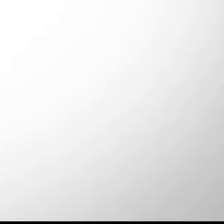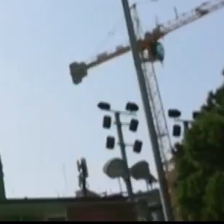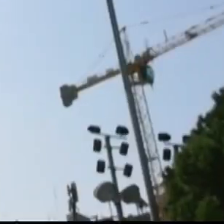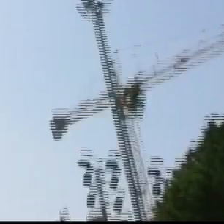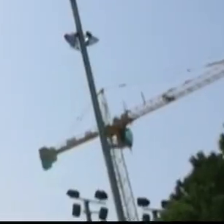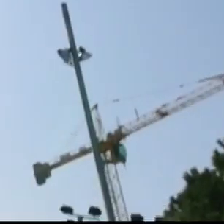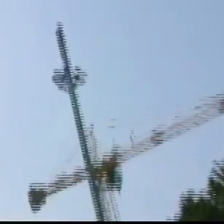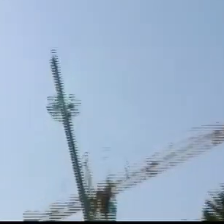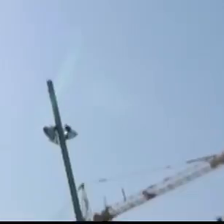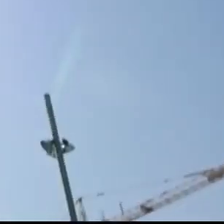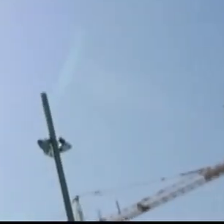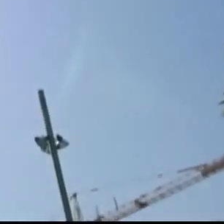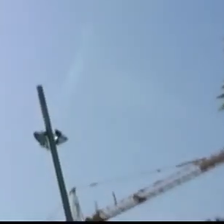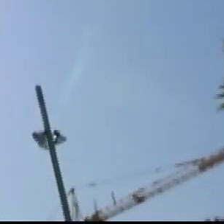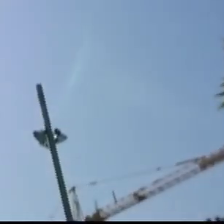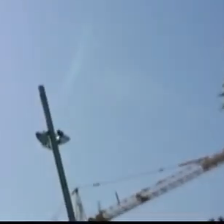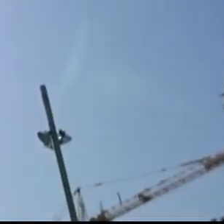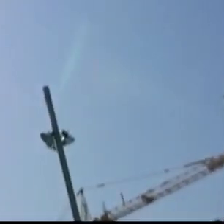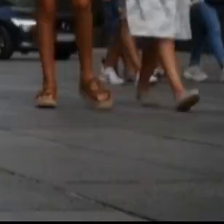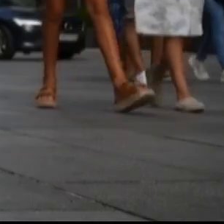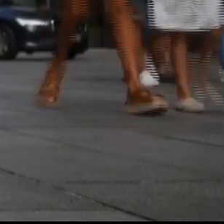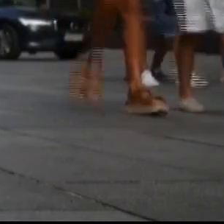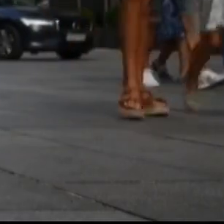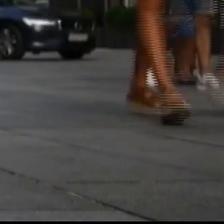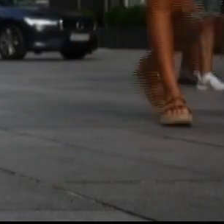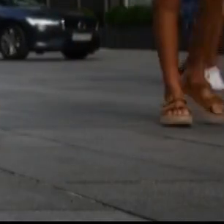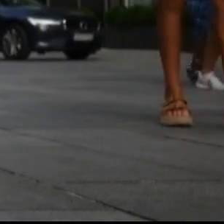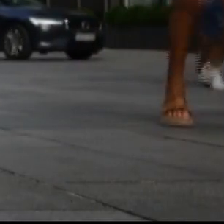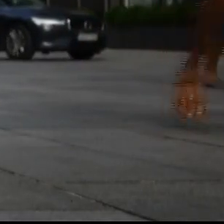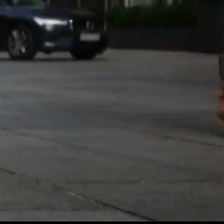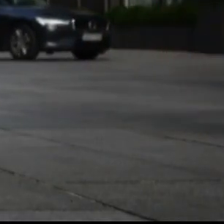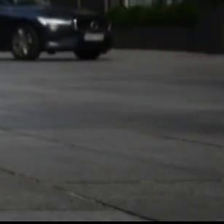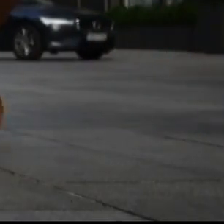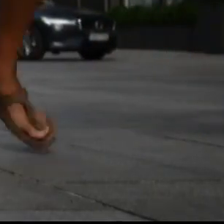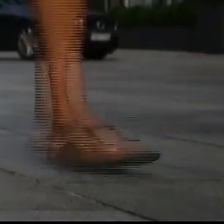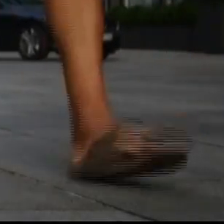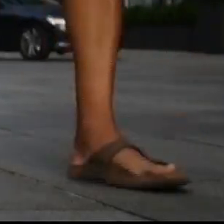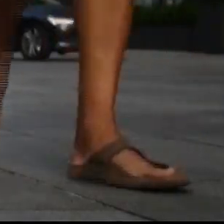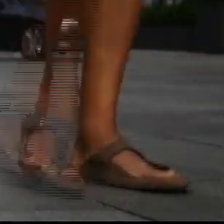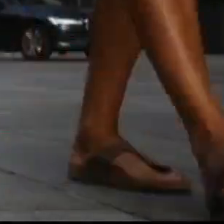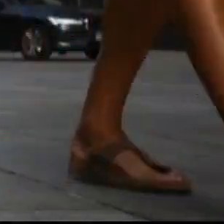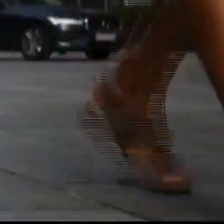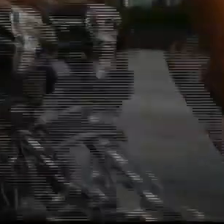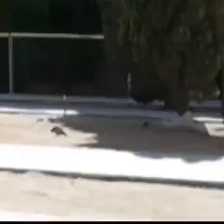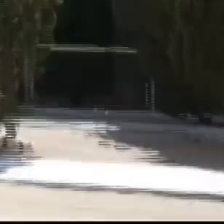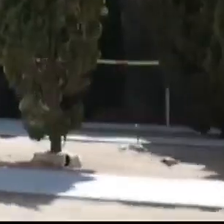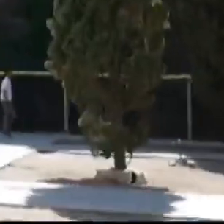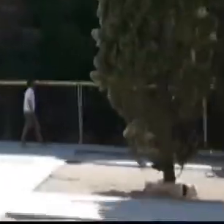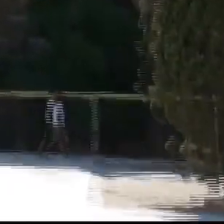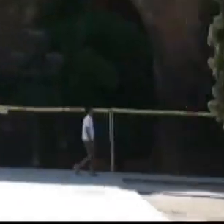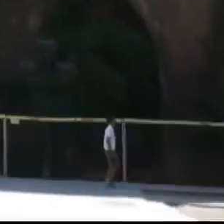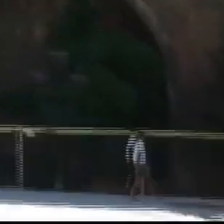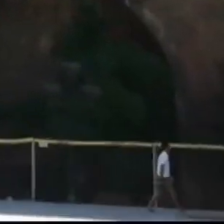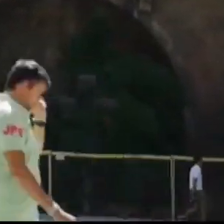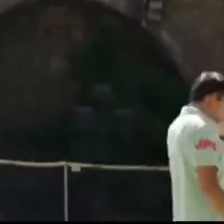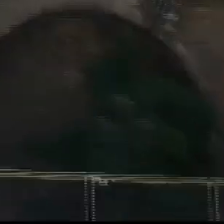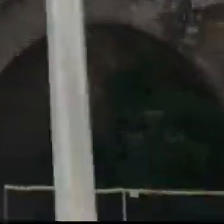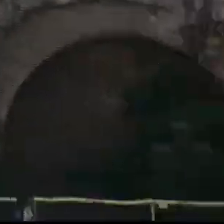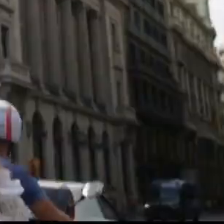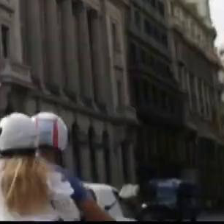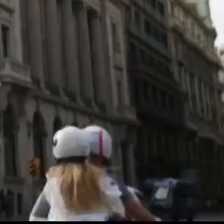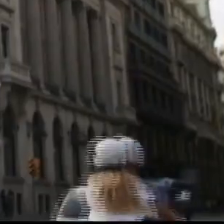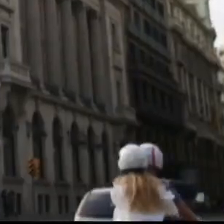Y abogados consideran que la etapa preparatoria de las investigaciones penales debería ser reformado. ¿Por qué? El periodista Andrés Ortiz